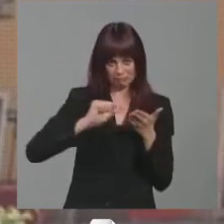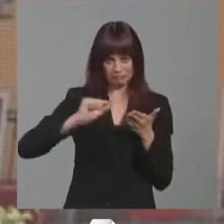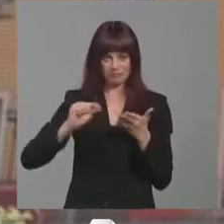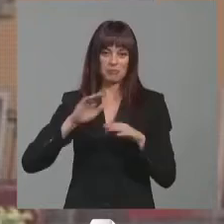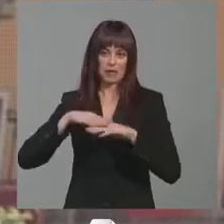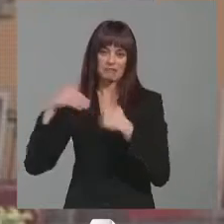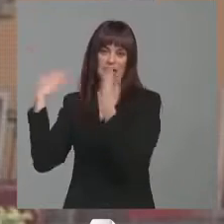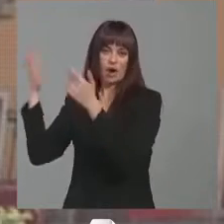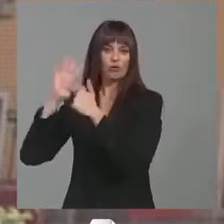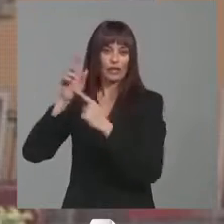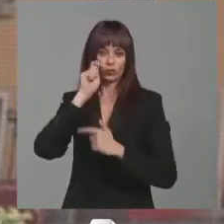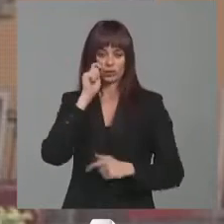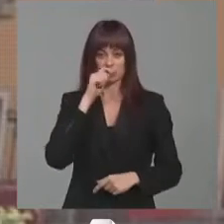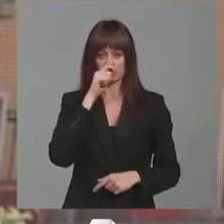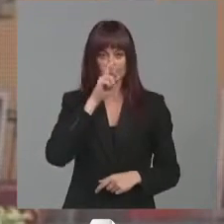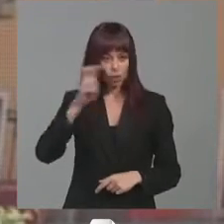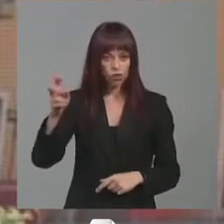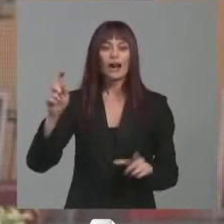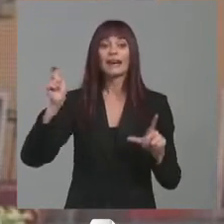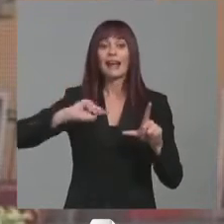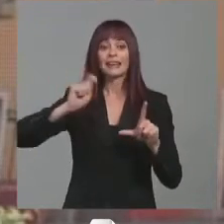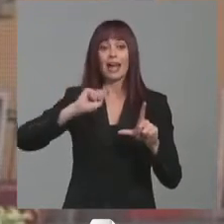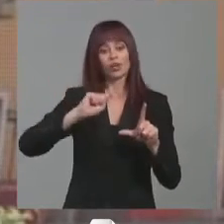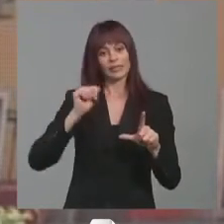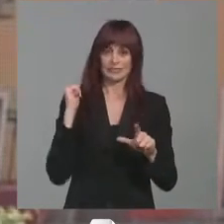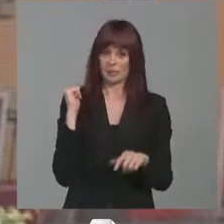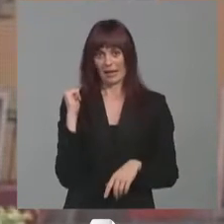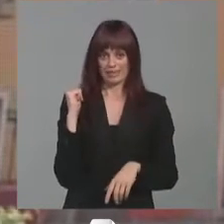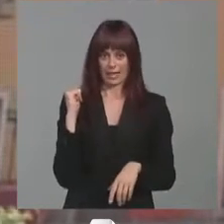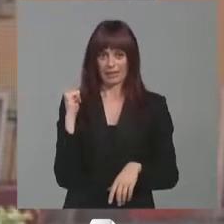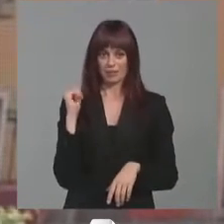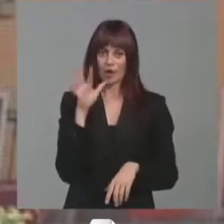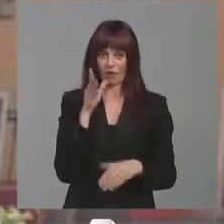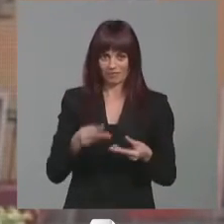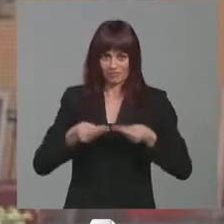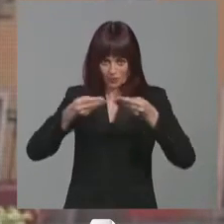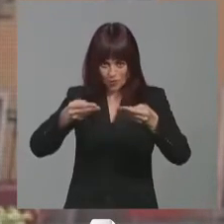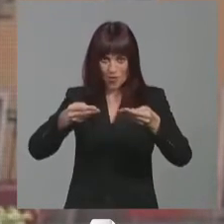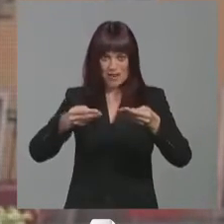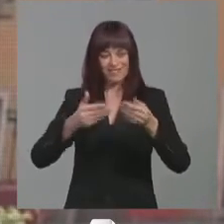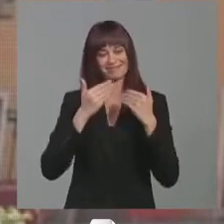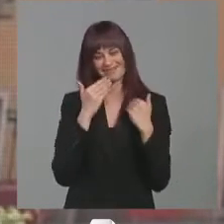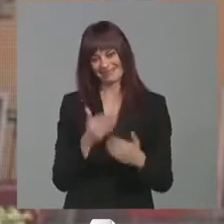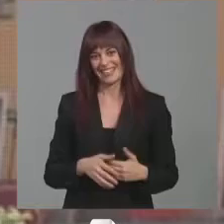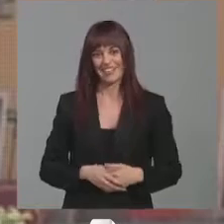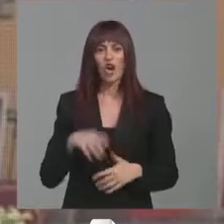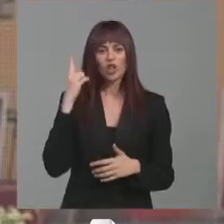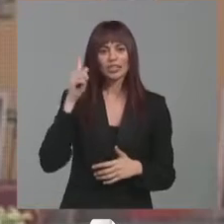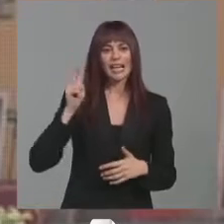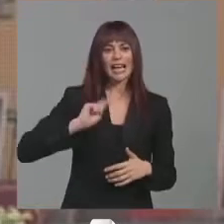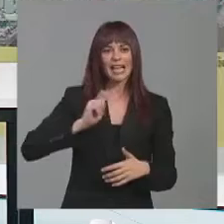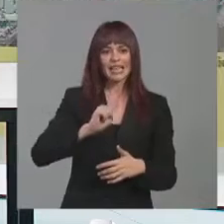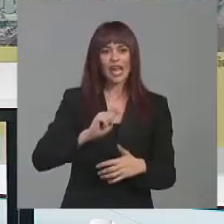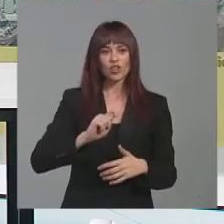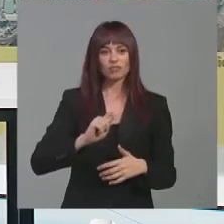F y lo otro y lo otro es un calendario con nuestra semana santa que seo lo voy a dejar aquí para que yo sé que llevo un calendario usted